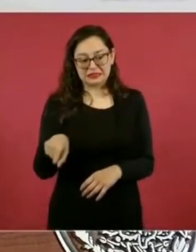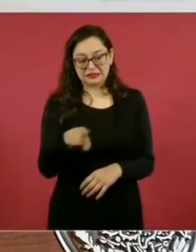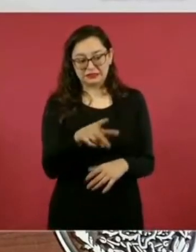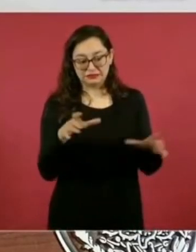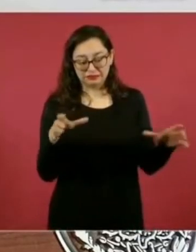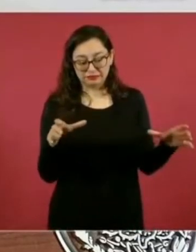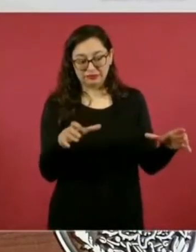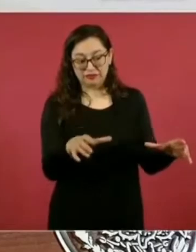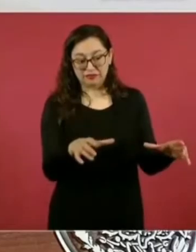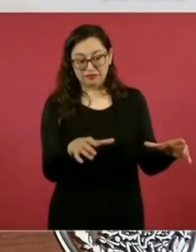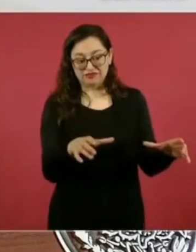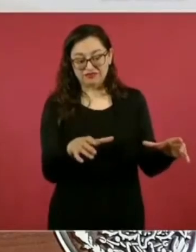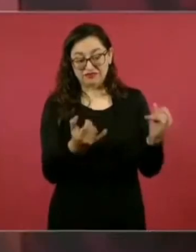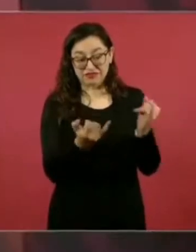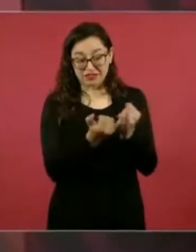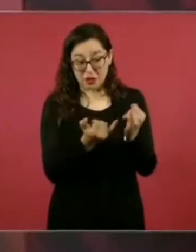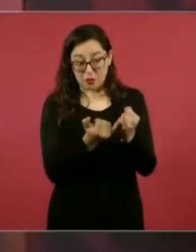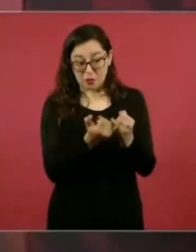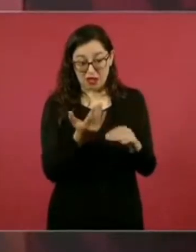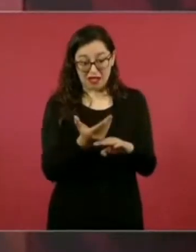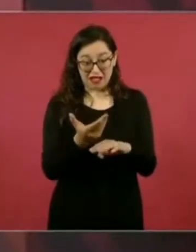o como había sucedido,